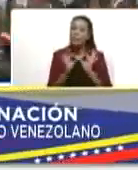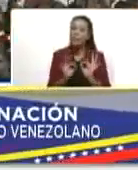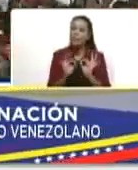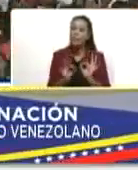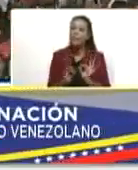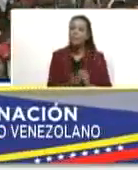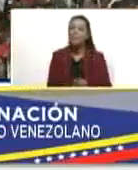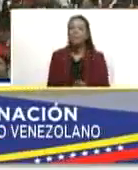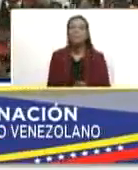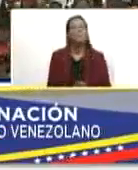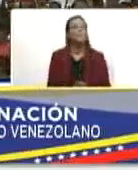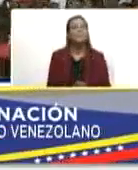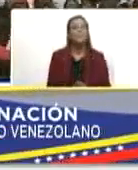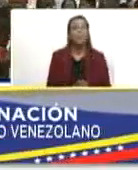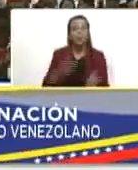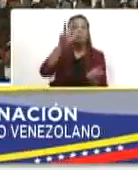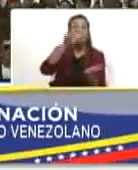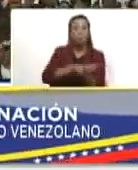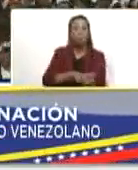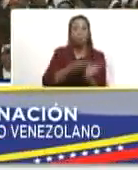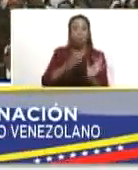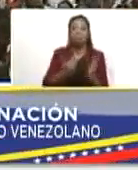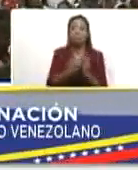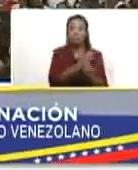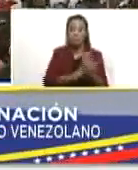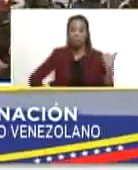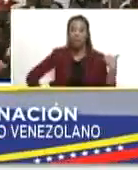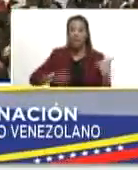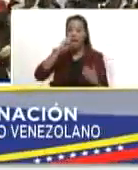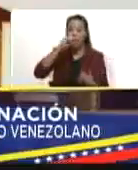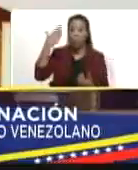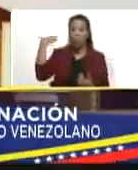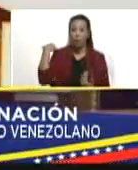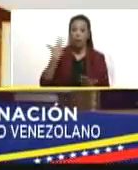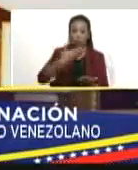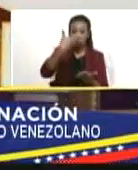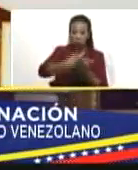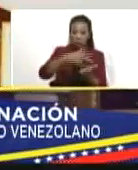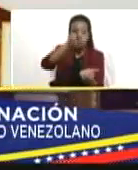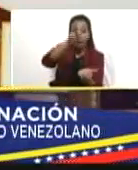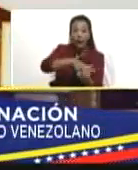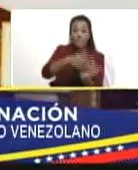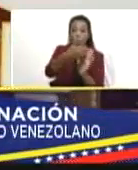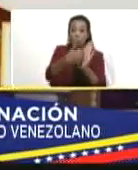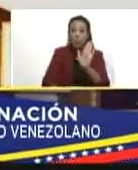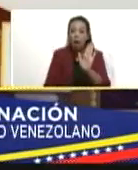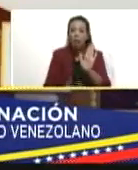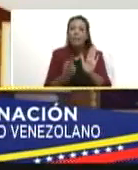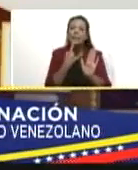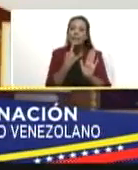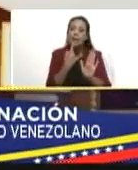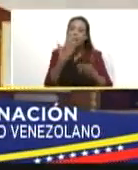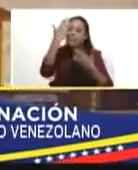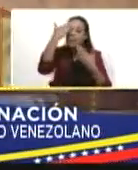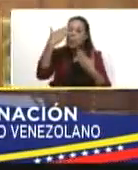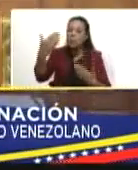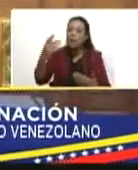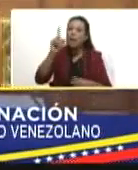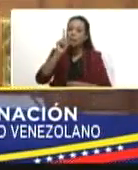también decretado así en decreto presidencial hace unos años y quiero